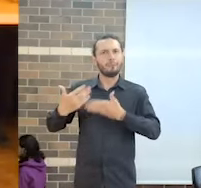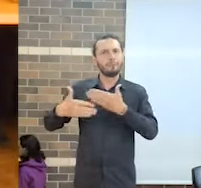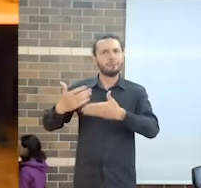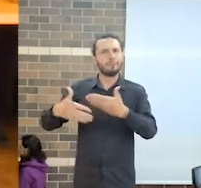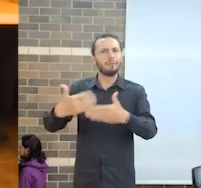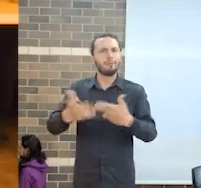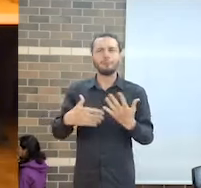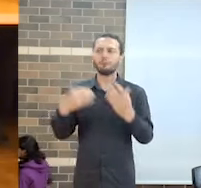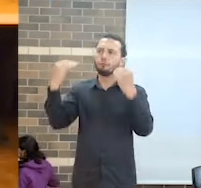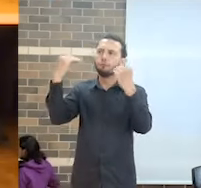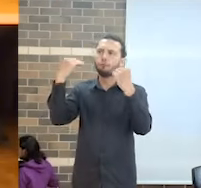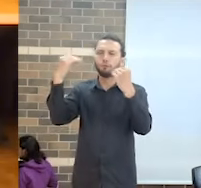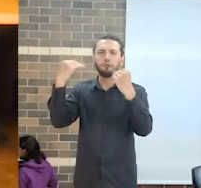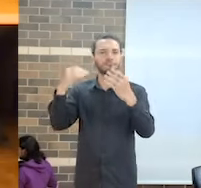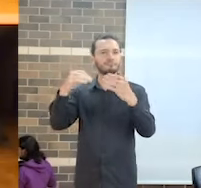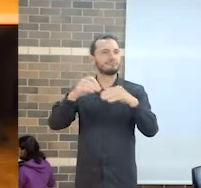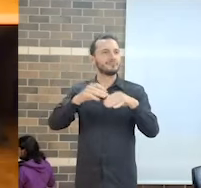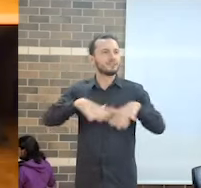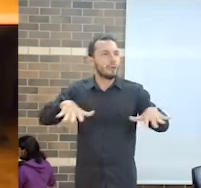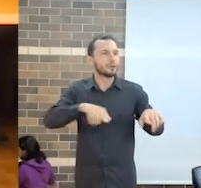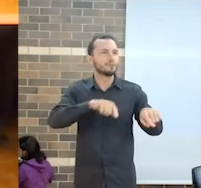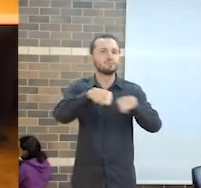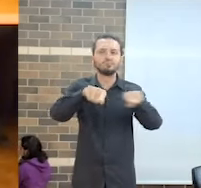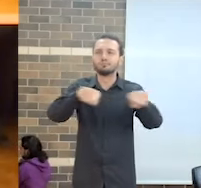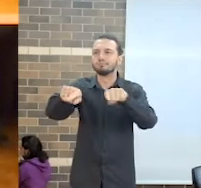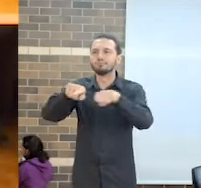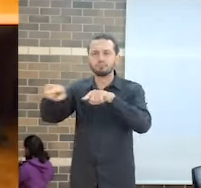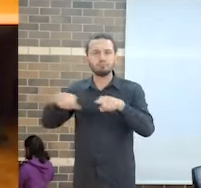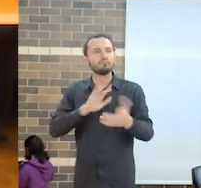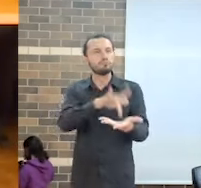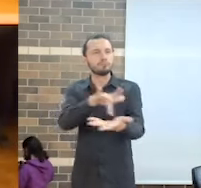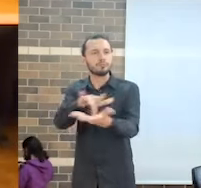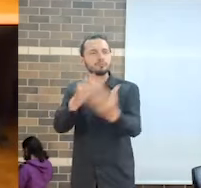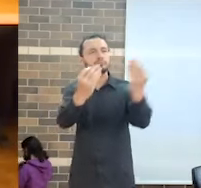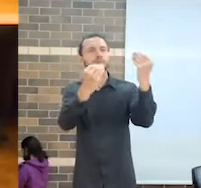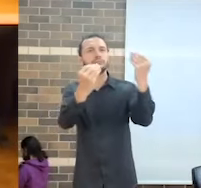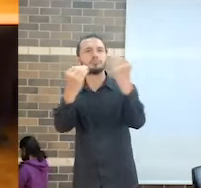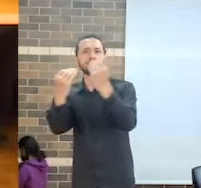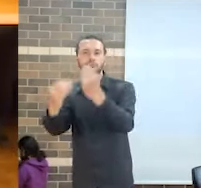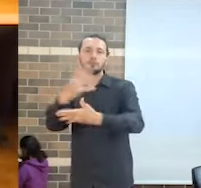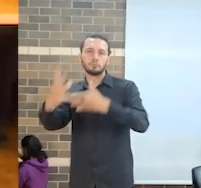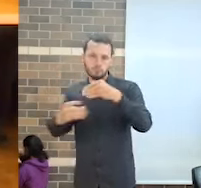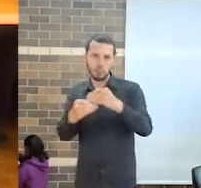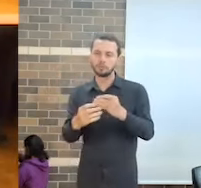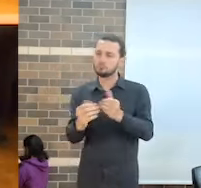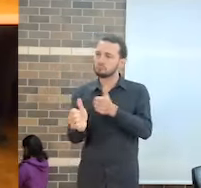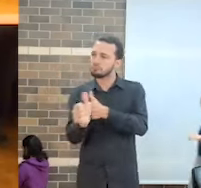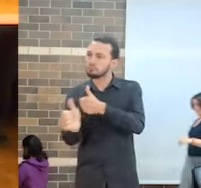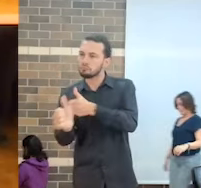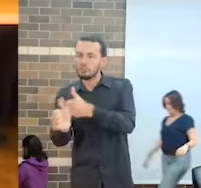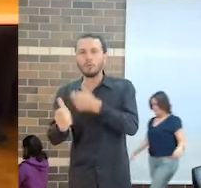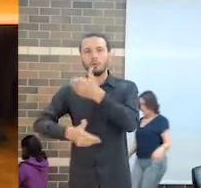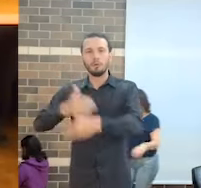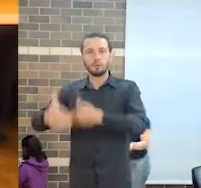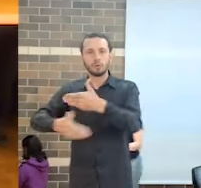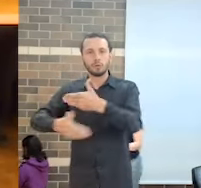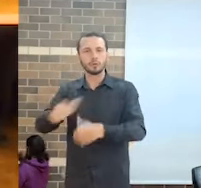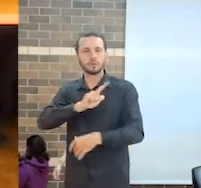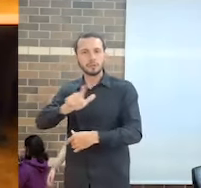en diferentes espacios. Inicialmente acompaño también procesos de liderazgo en